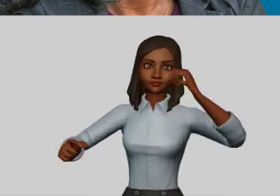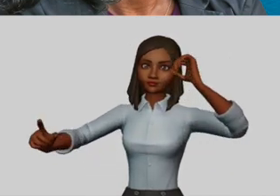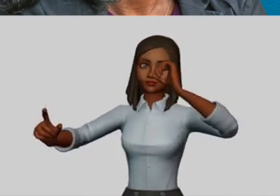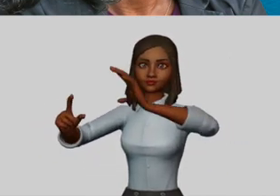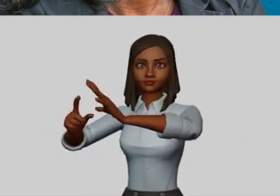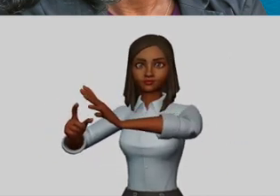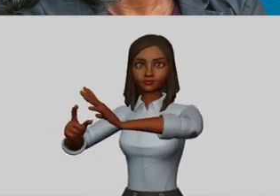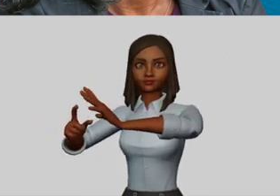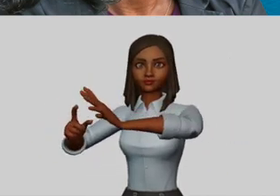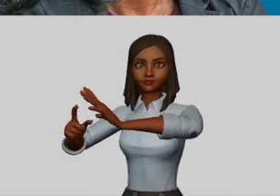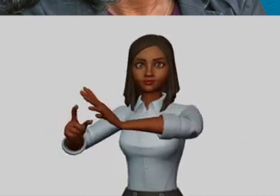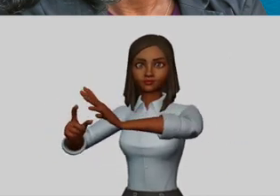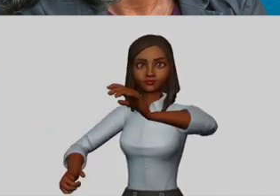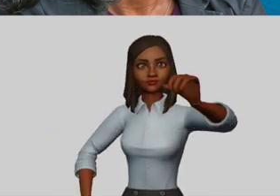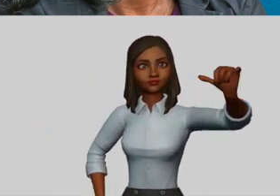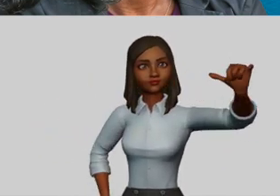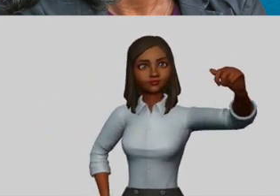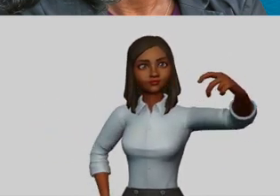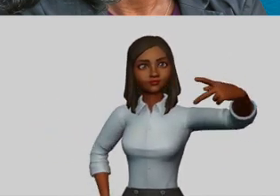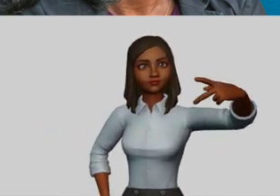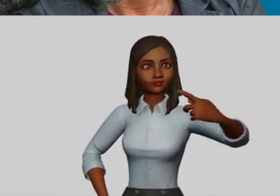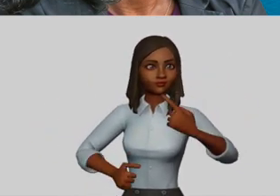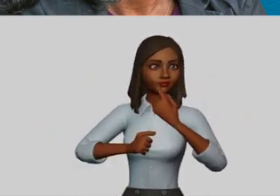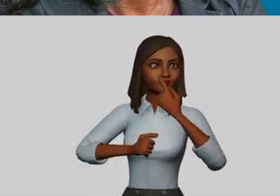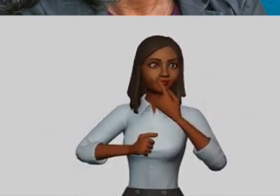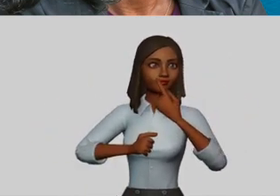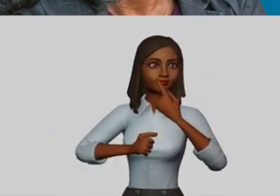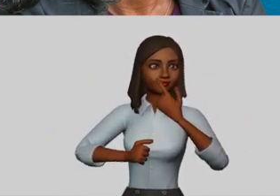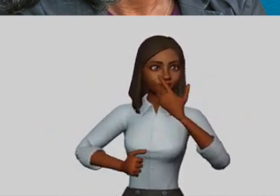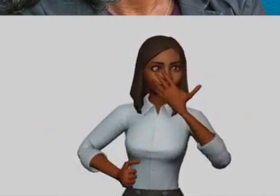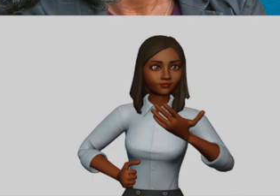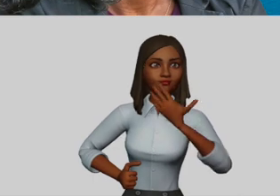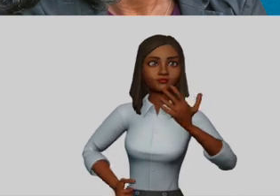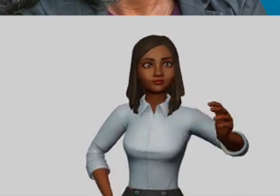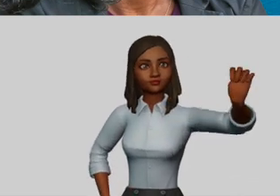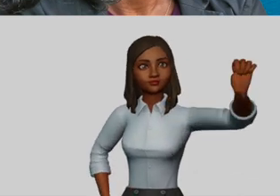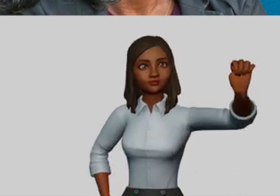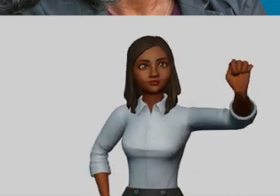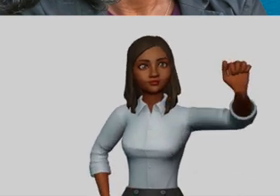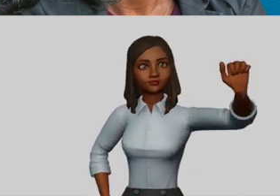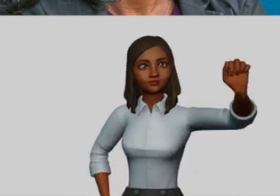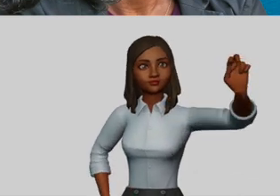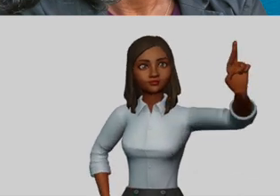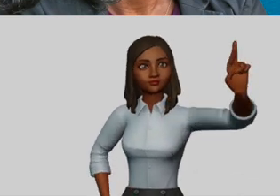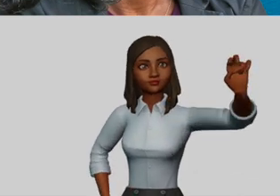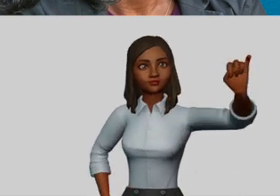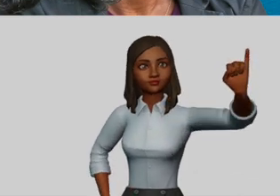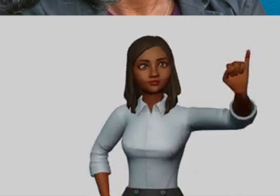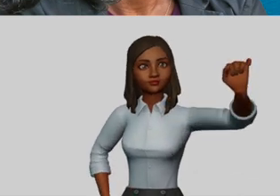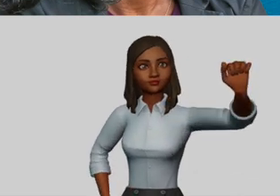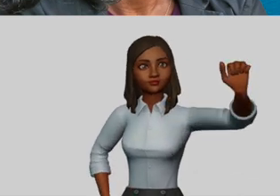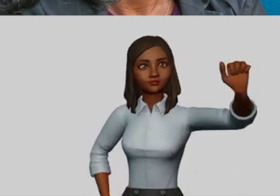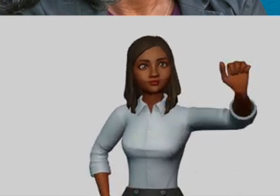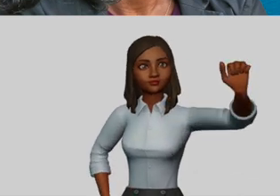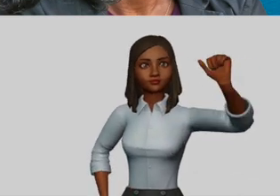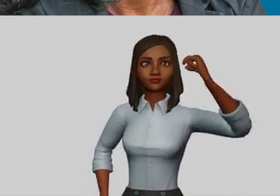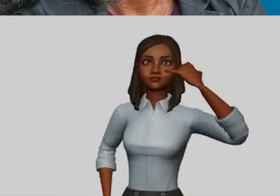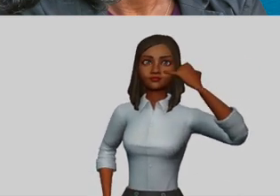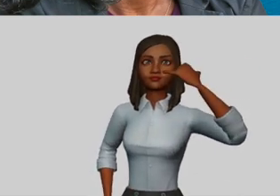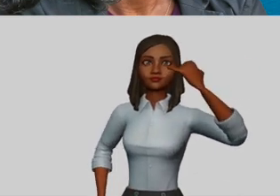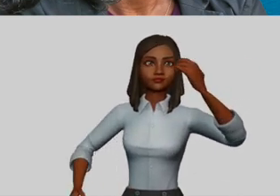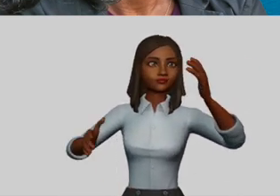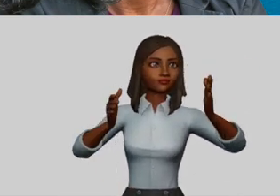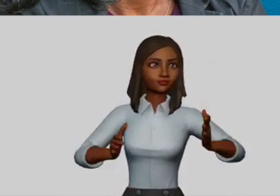dije, el señor Rodríguez, que me dijo cuando yo llegué a los Estados Unidos, yo, o sea, yo me puse, a mí cuando